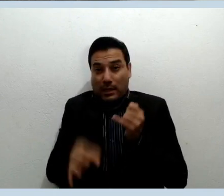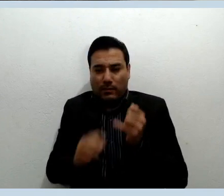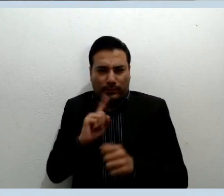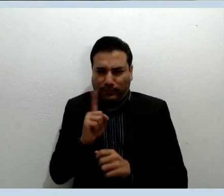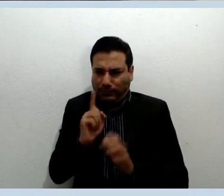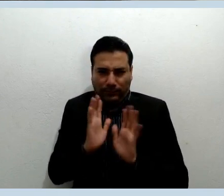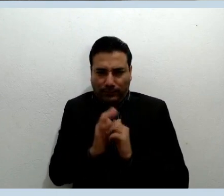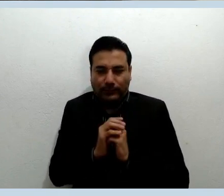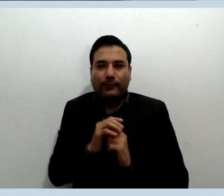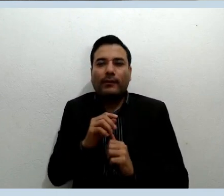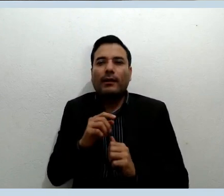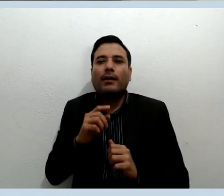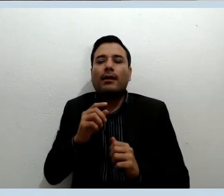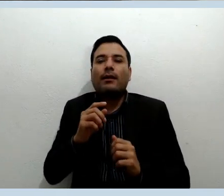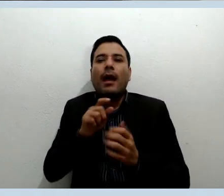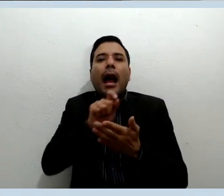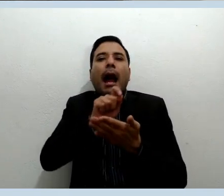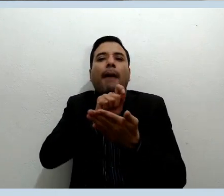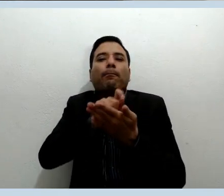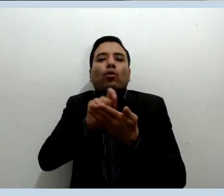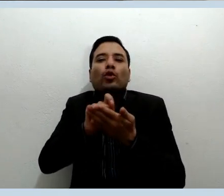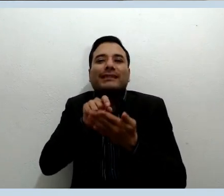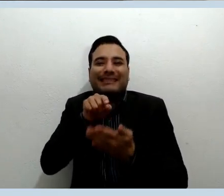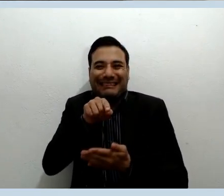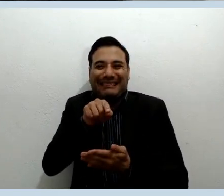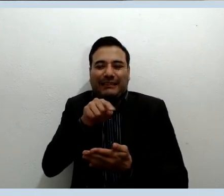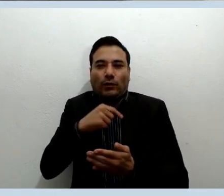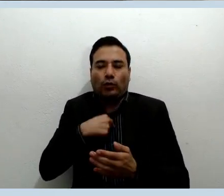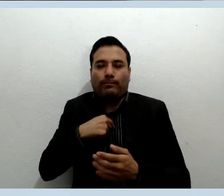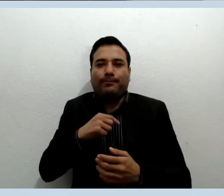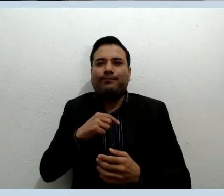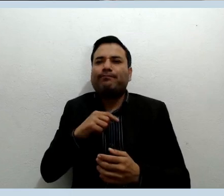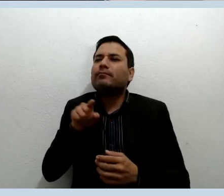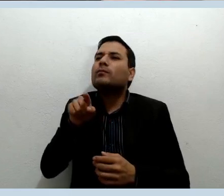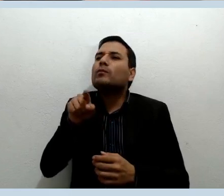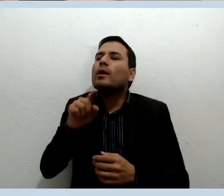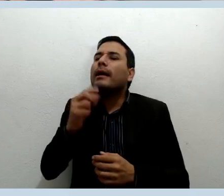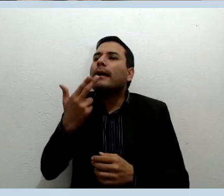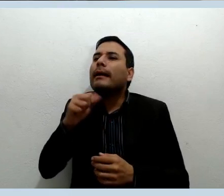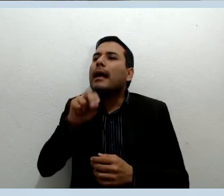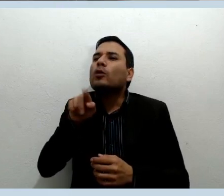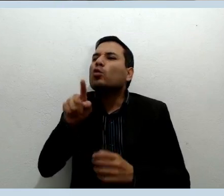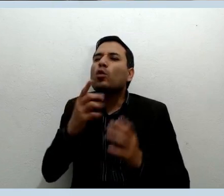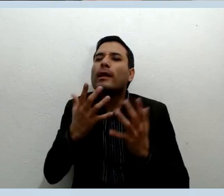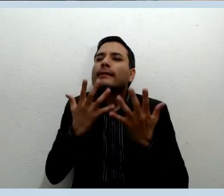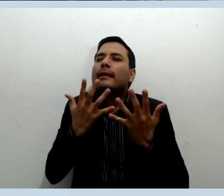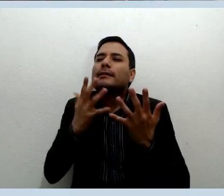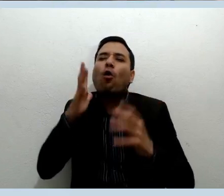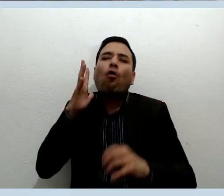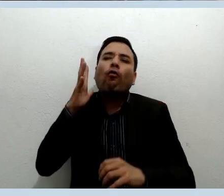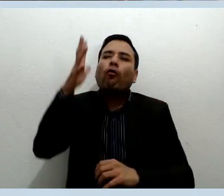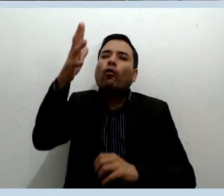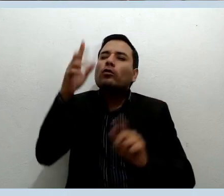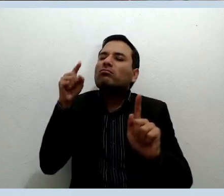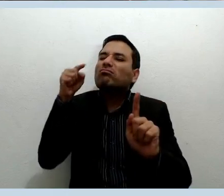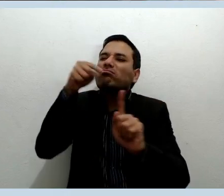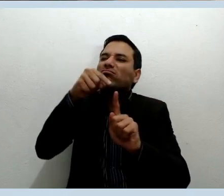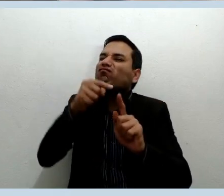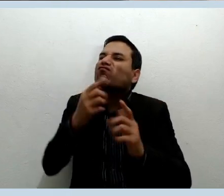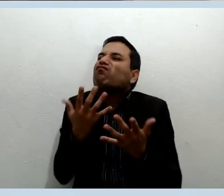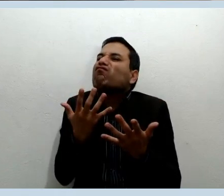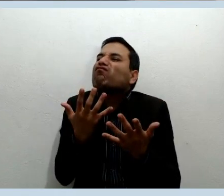apuntes me gustaría preguntarle a han qué le desea apuntes así en general para llegar a un consenso entre las